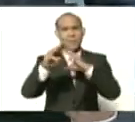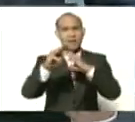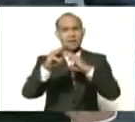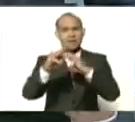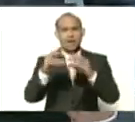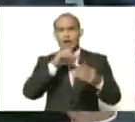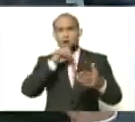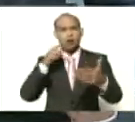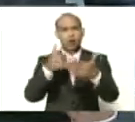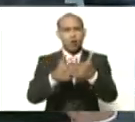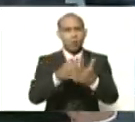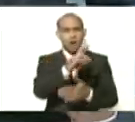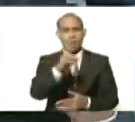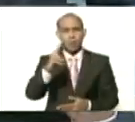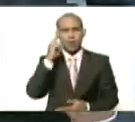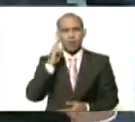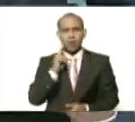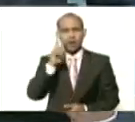República Bolivariana de Venezuela.